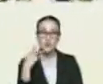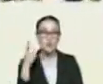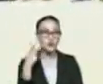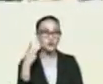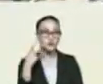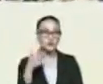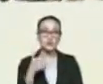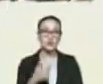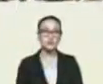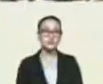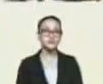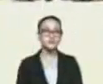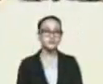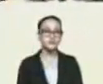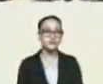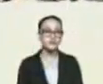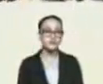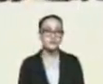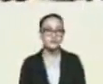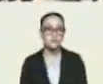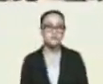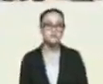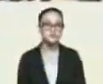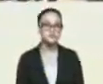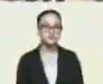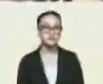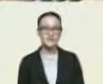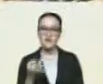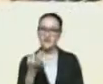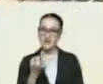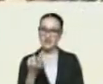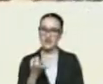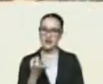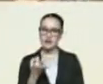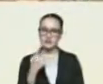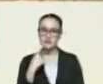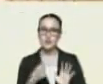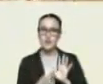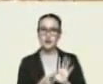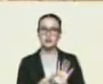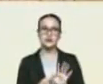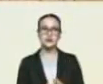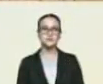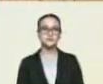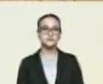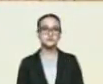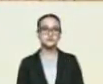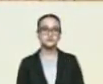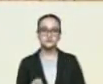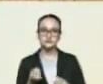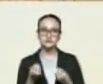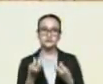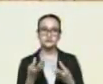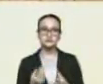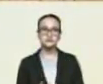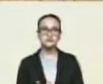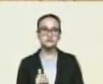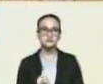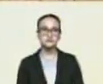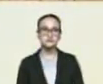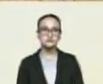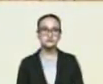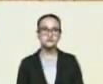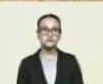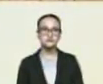organización política, la verdad objetiva, científica. Números.